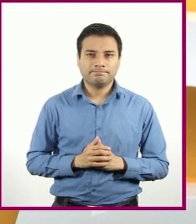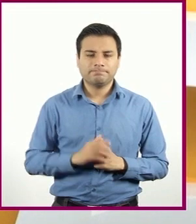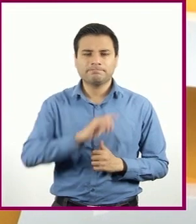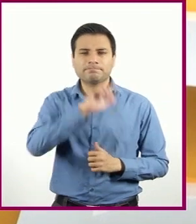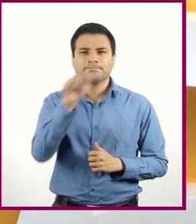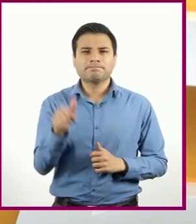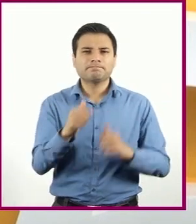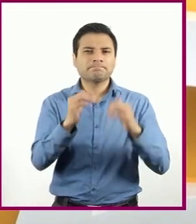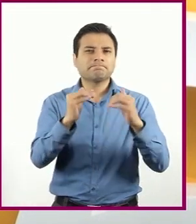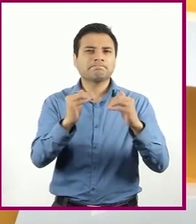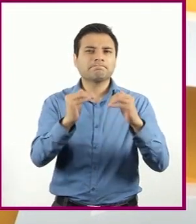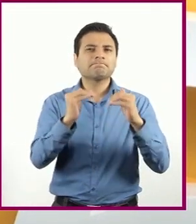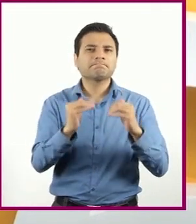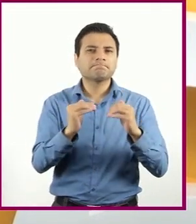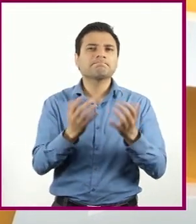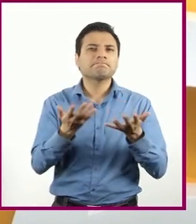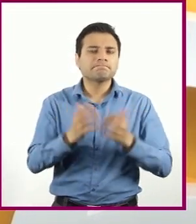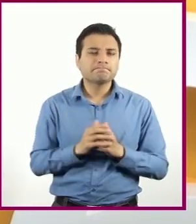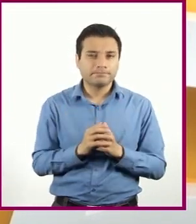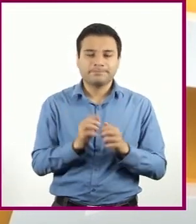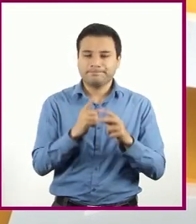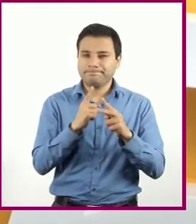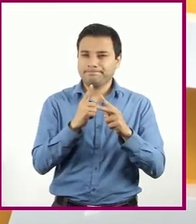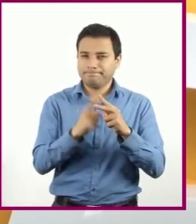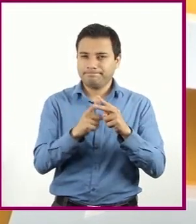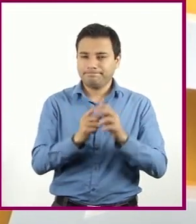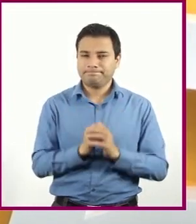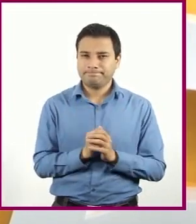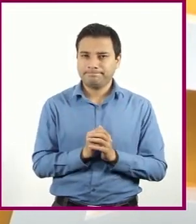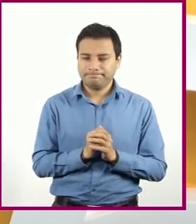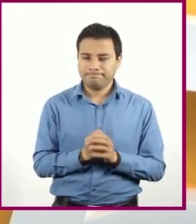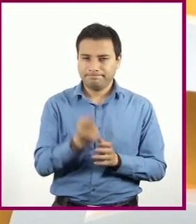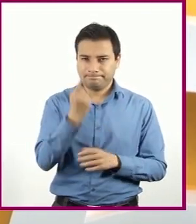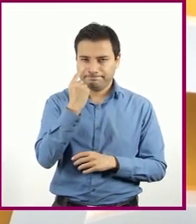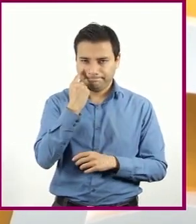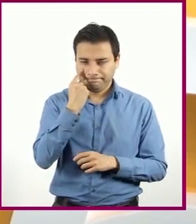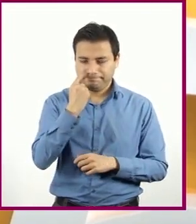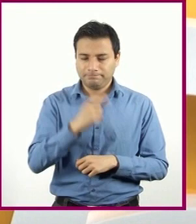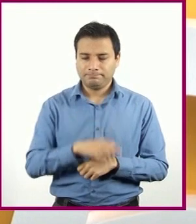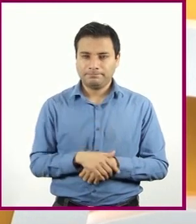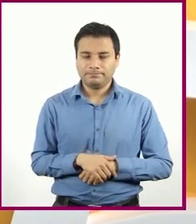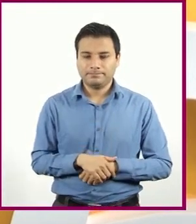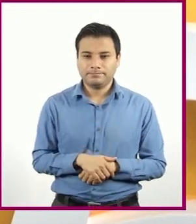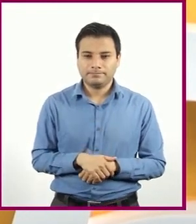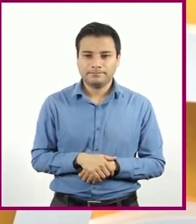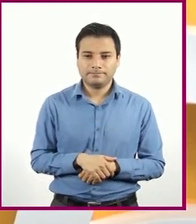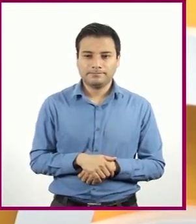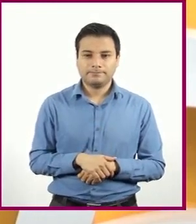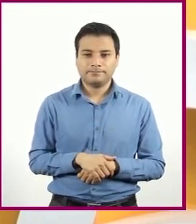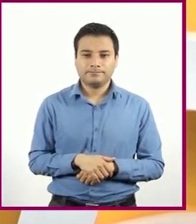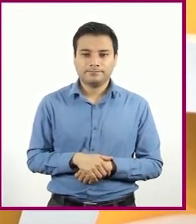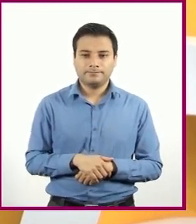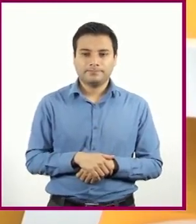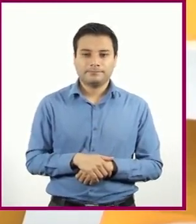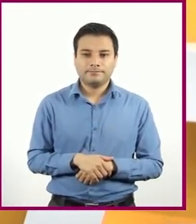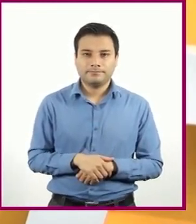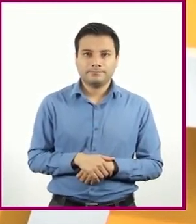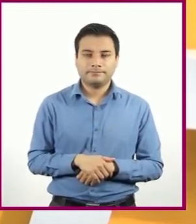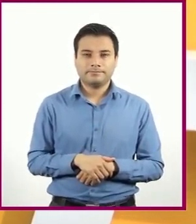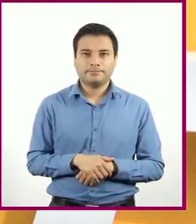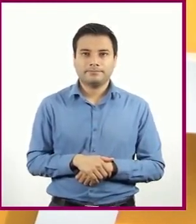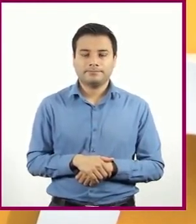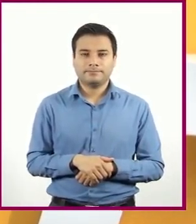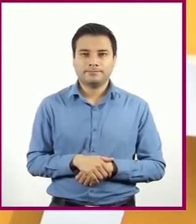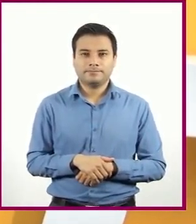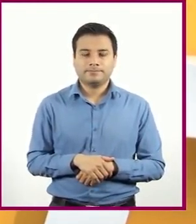paso en la solución de esta ecuación es acomodar en un solo miembro de la igualdad a los dos términos que contienen la